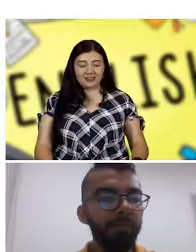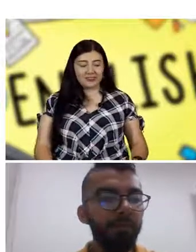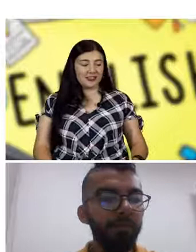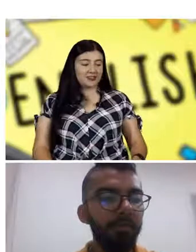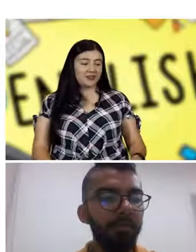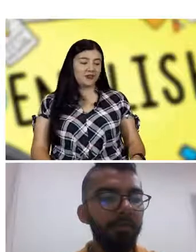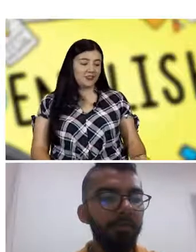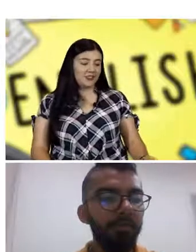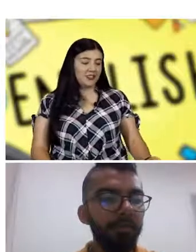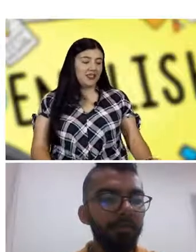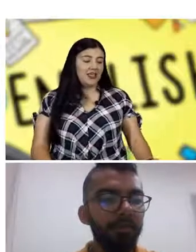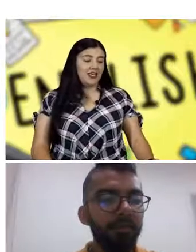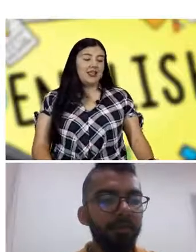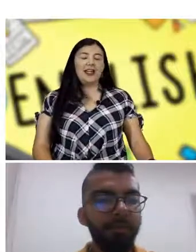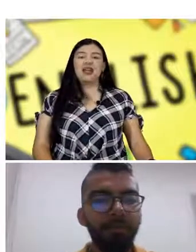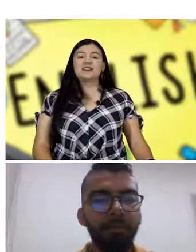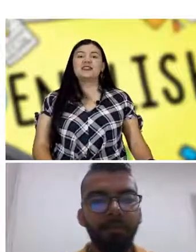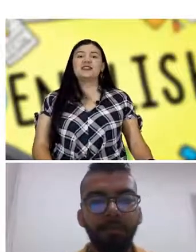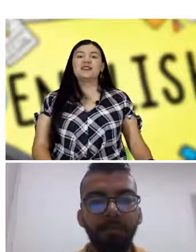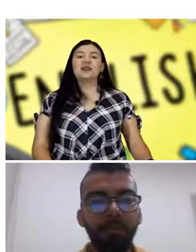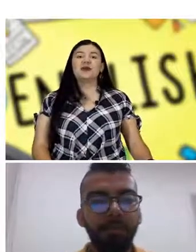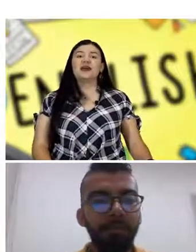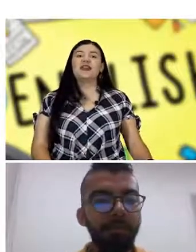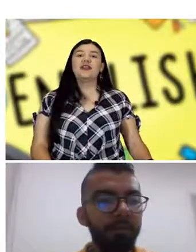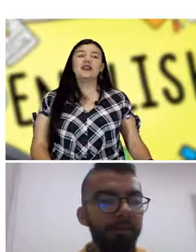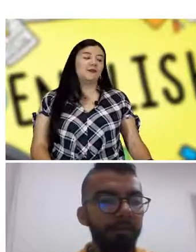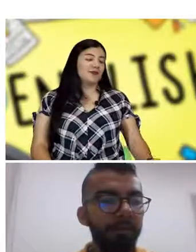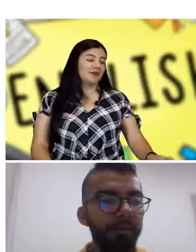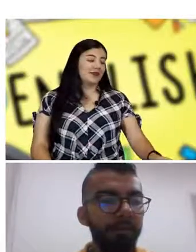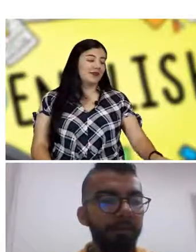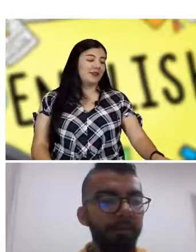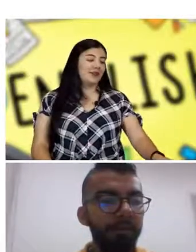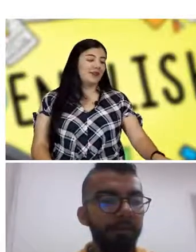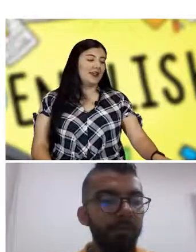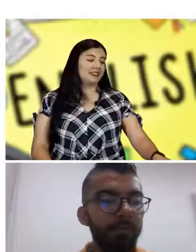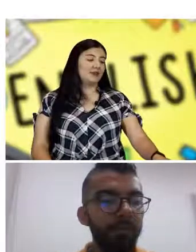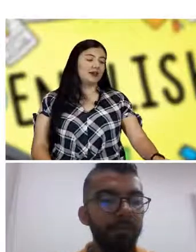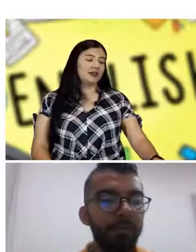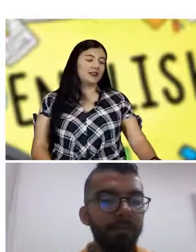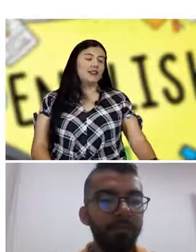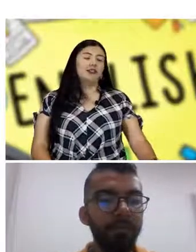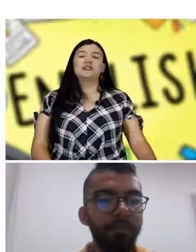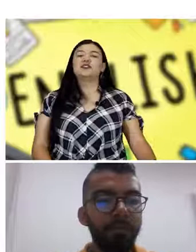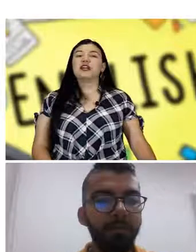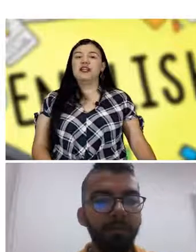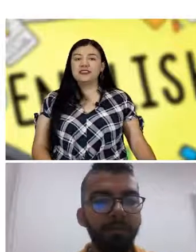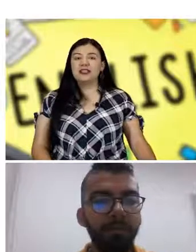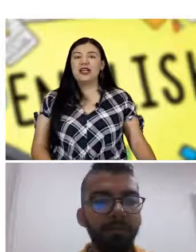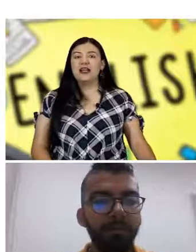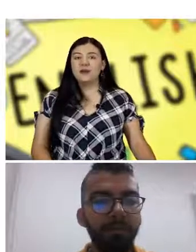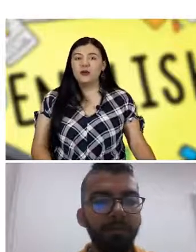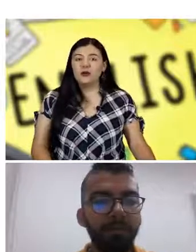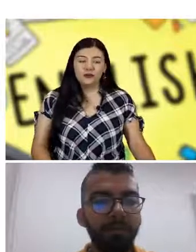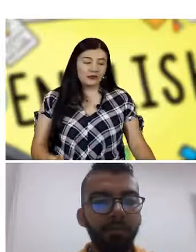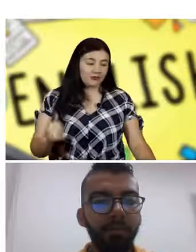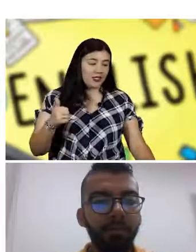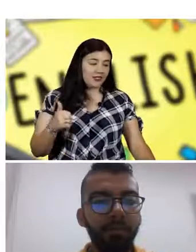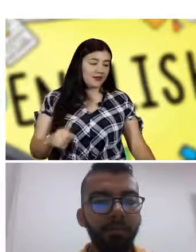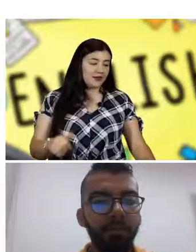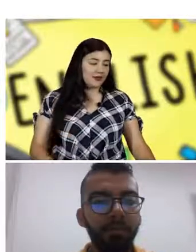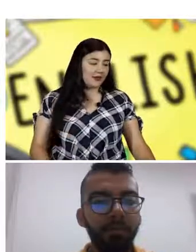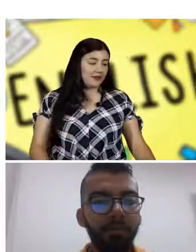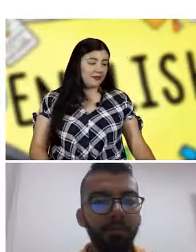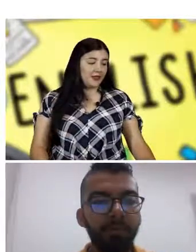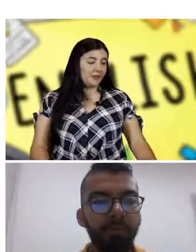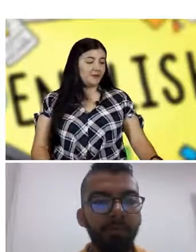excelente. Felicitaciones. Let's continue with the next part. So that is elbow,